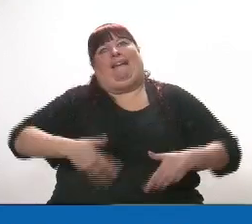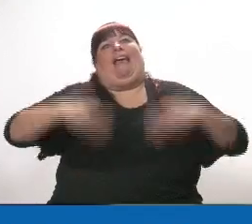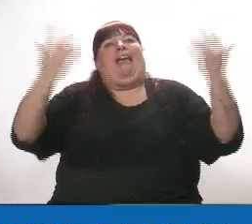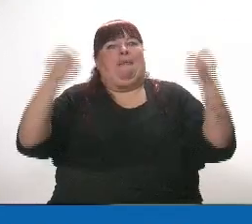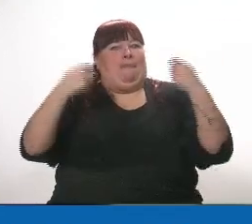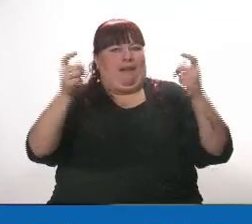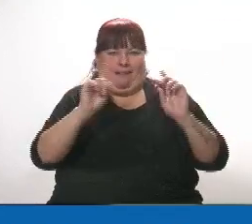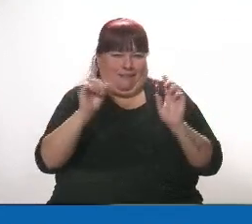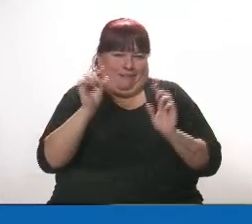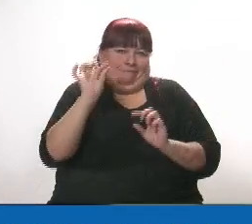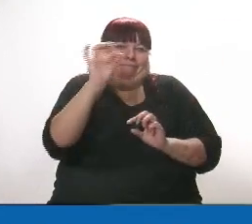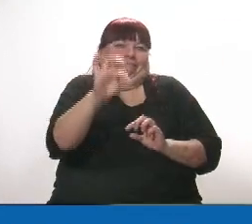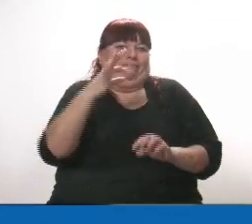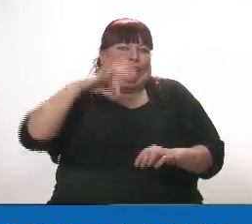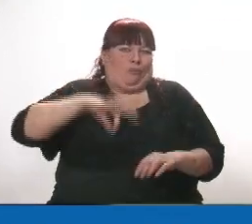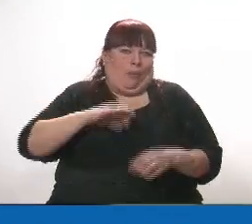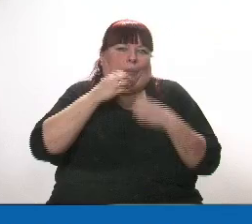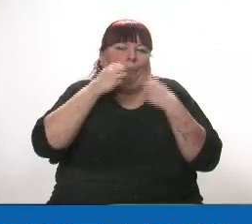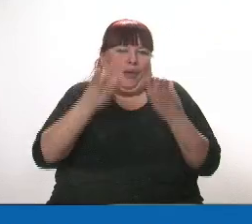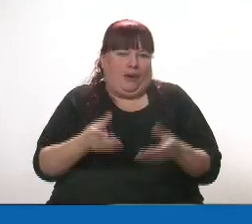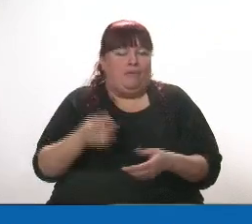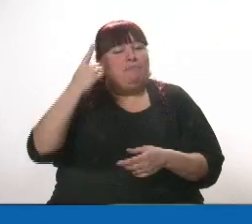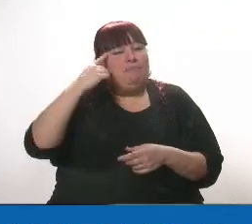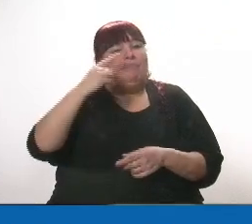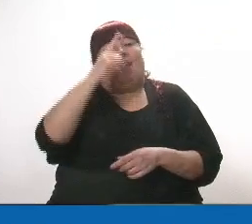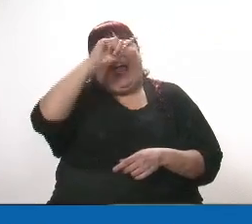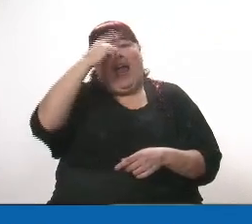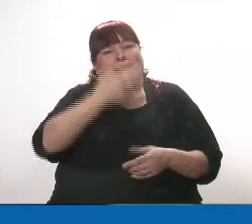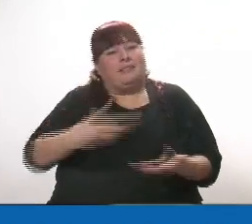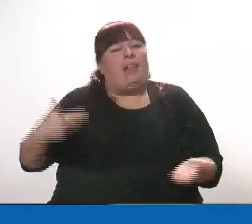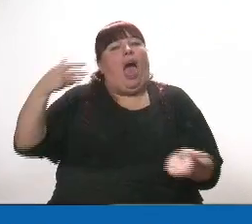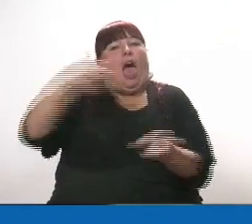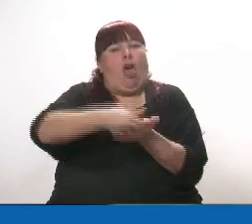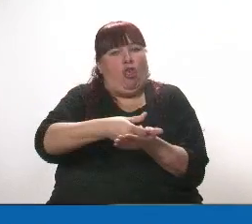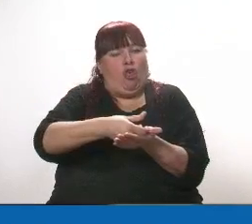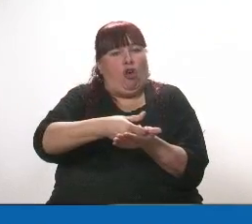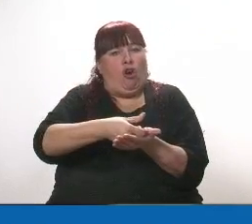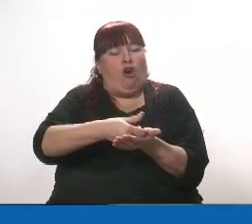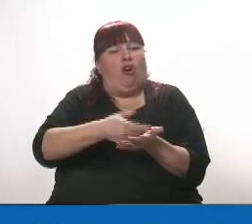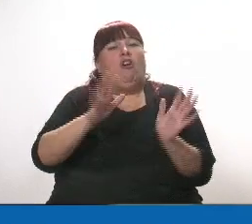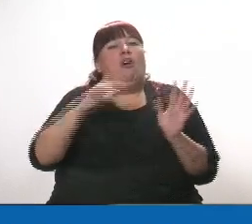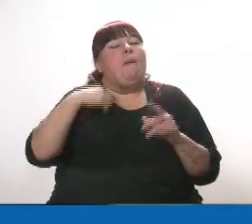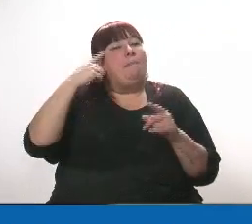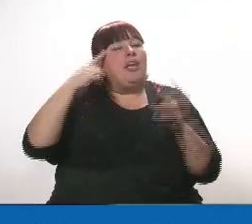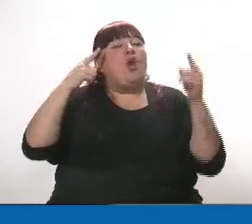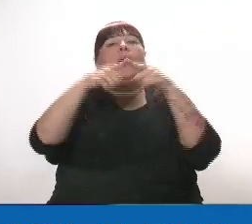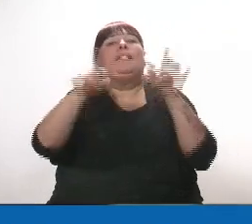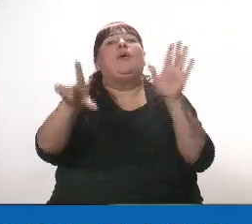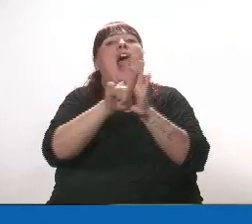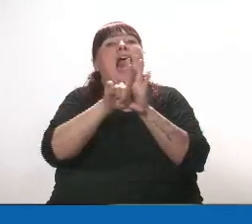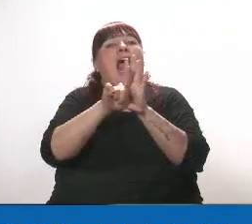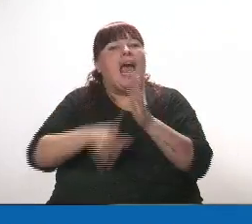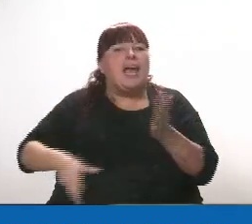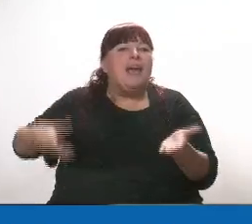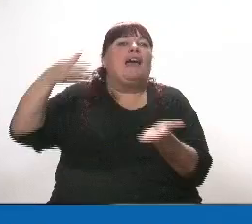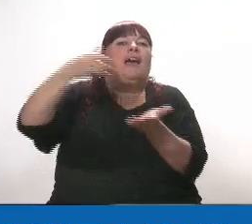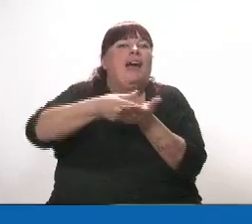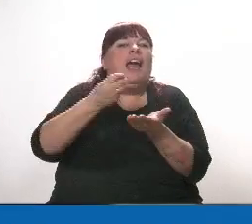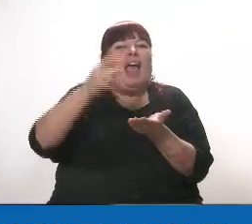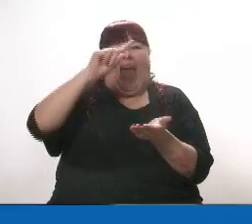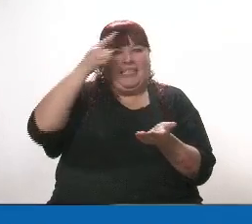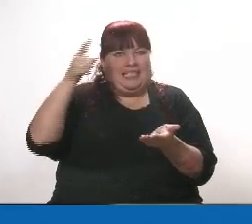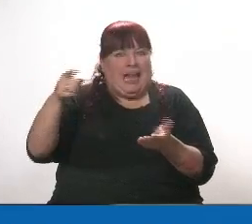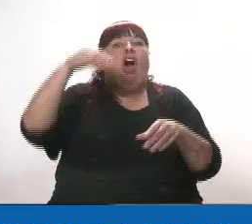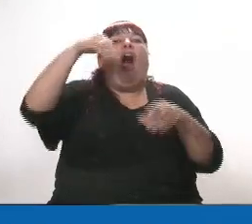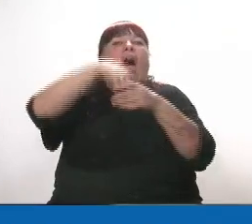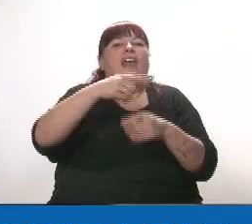tanto entonces pensemos en la inversión que hace el estado y creo que el eje de esta ley es la inversión que hace el estado en